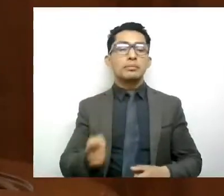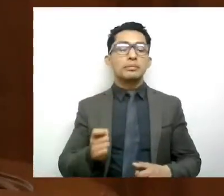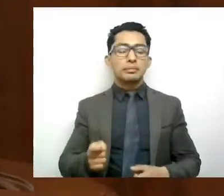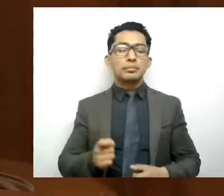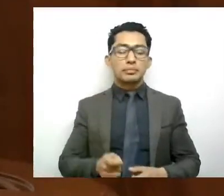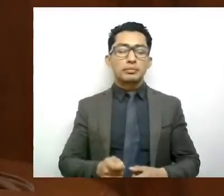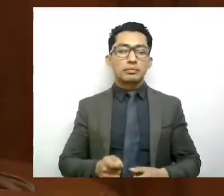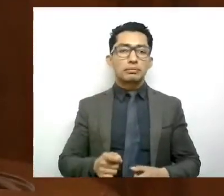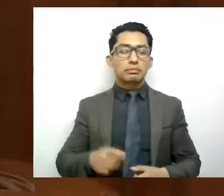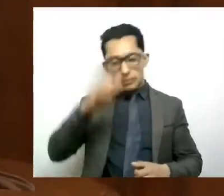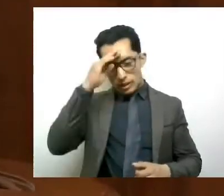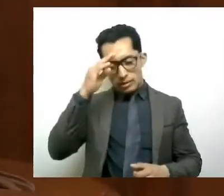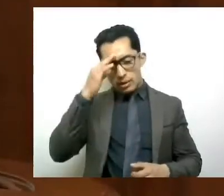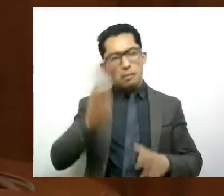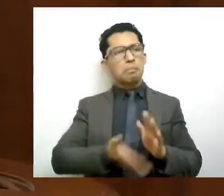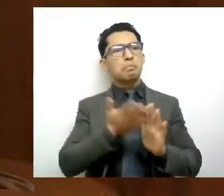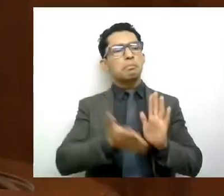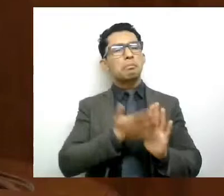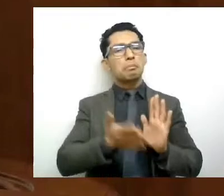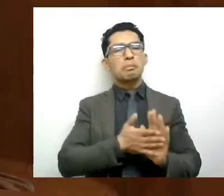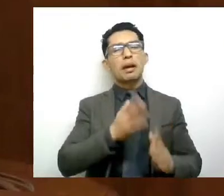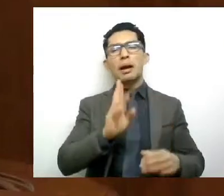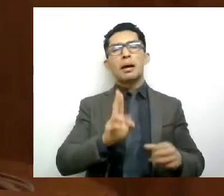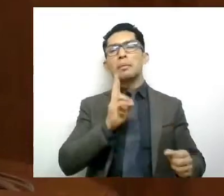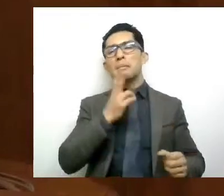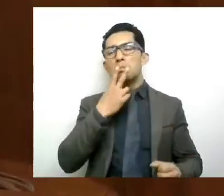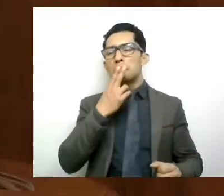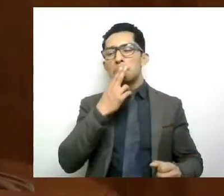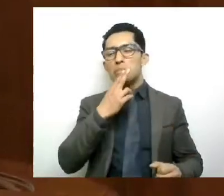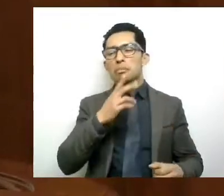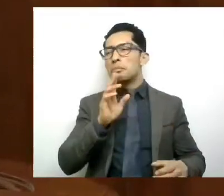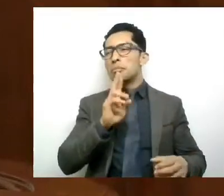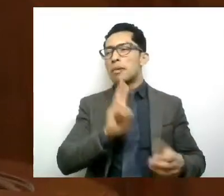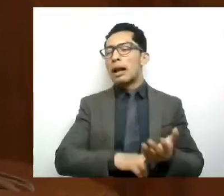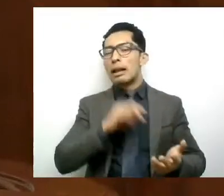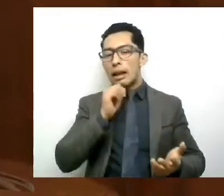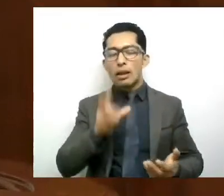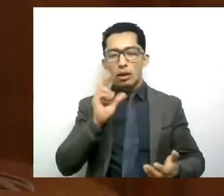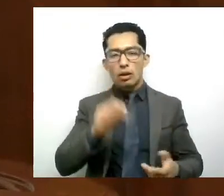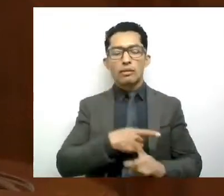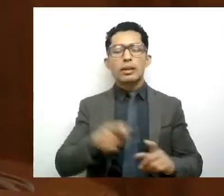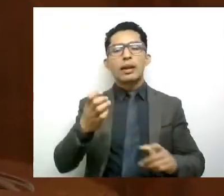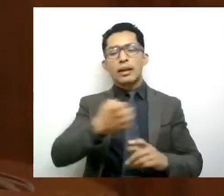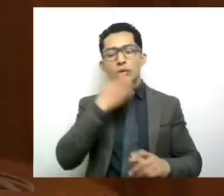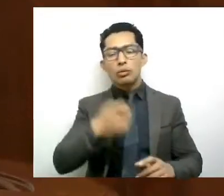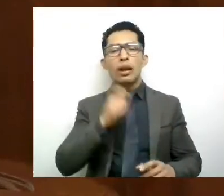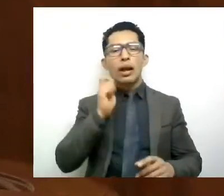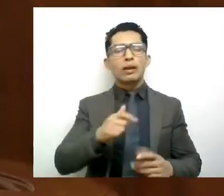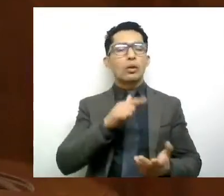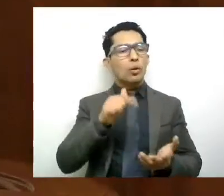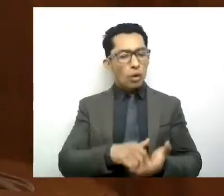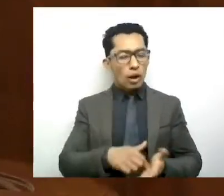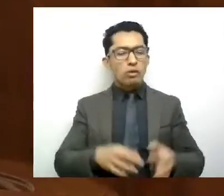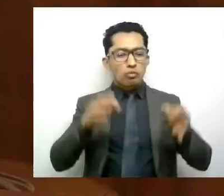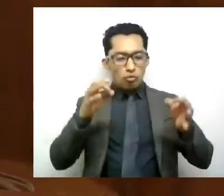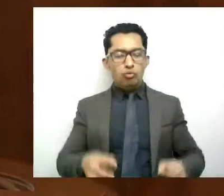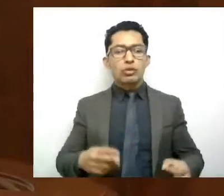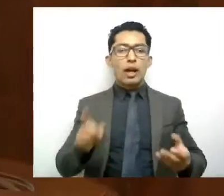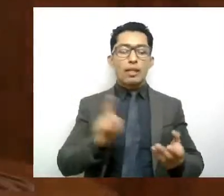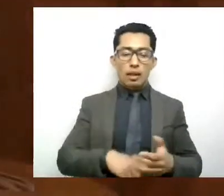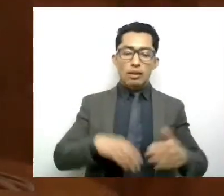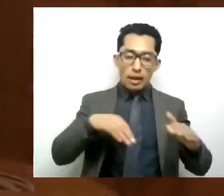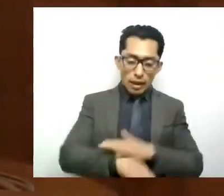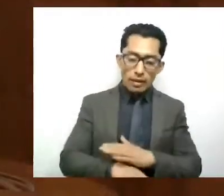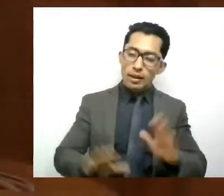cualquier construcción. No, nos referimos al espacio que por excelencia forma, que educa,